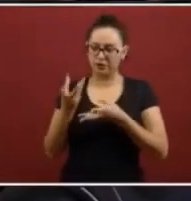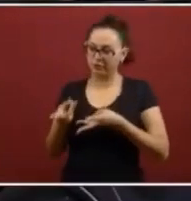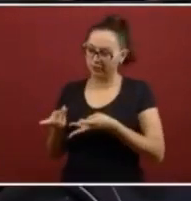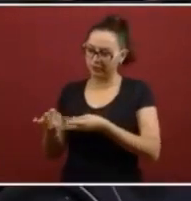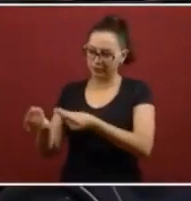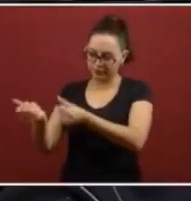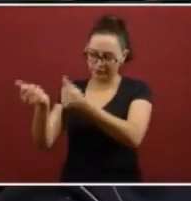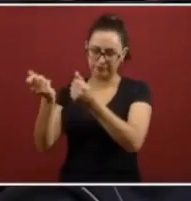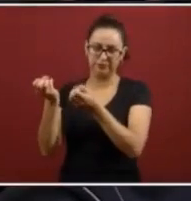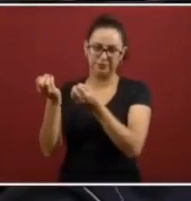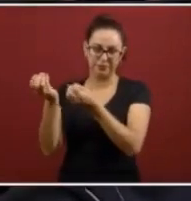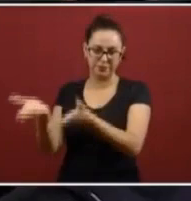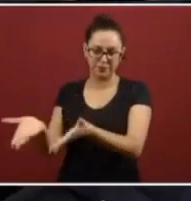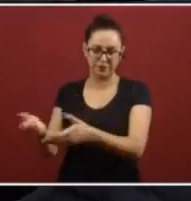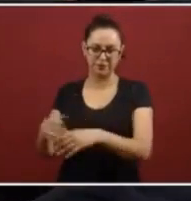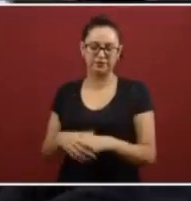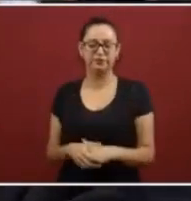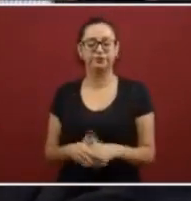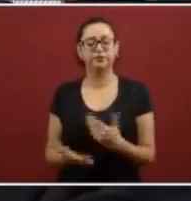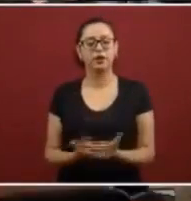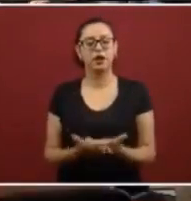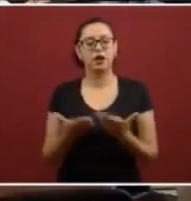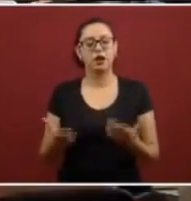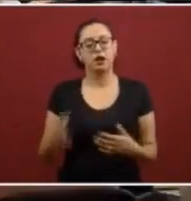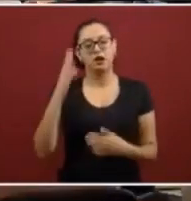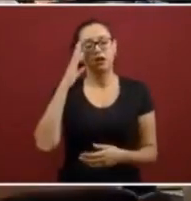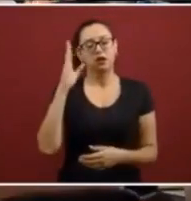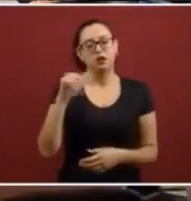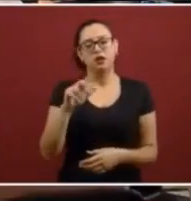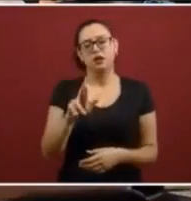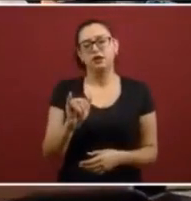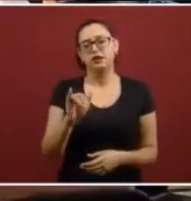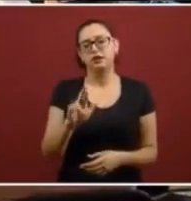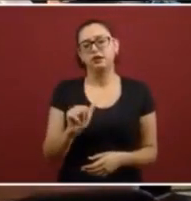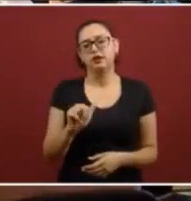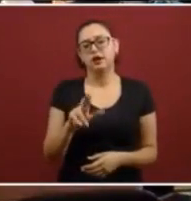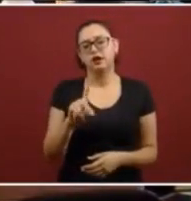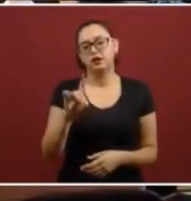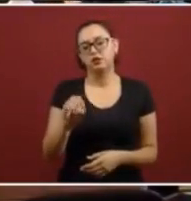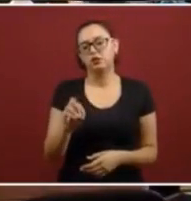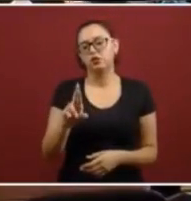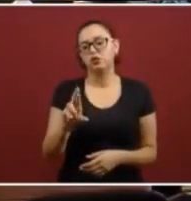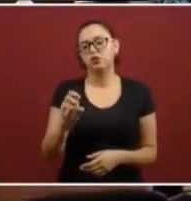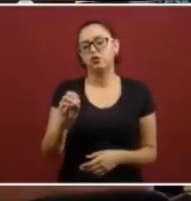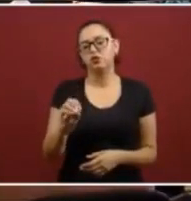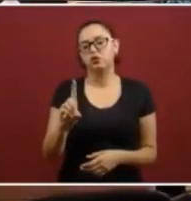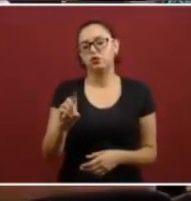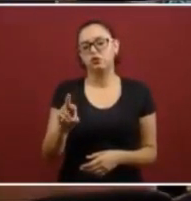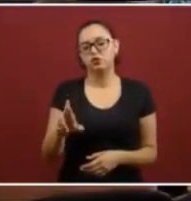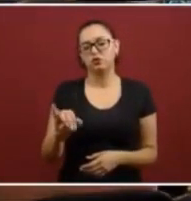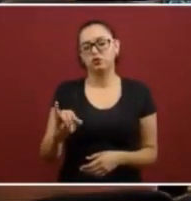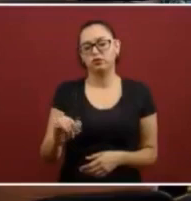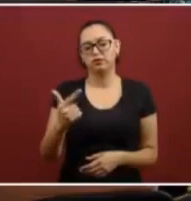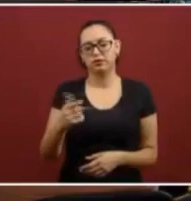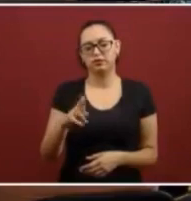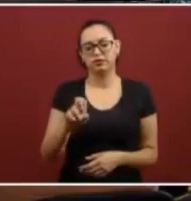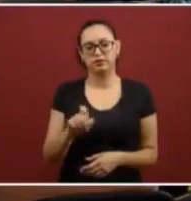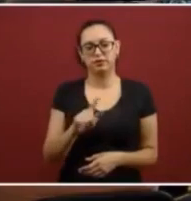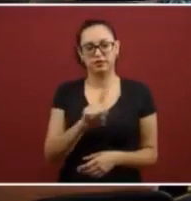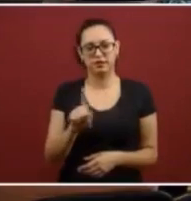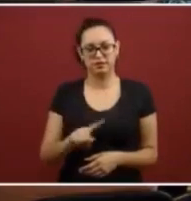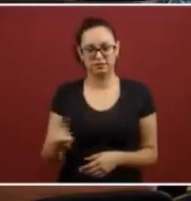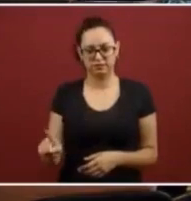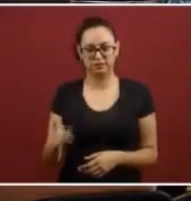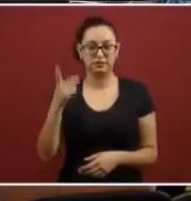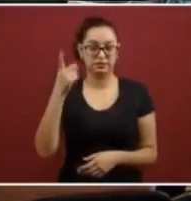propósito. of Guerrero. Y ahora el maestro Ricardo Rodríguez Vargas, And now Ricardo Rodríguez, que Rodríguez Vargas, es